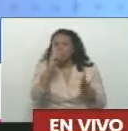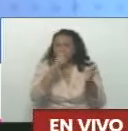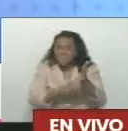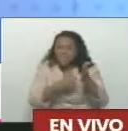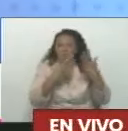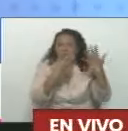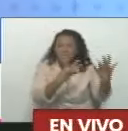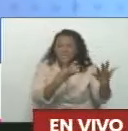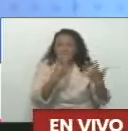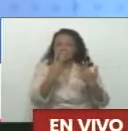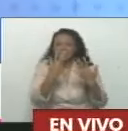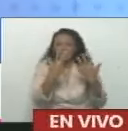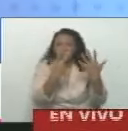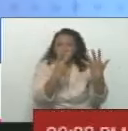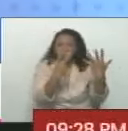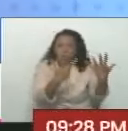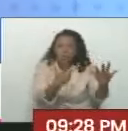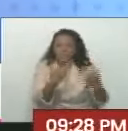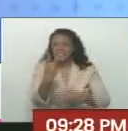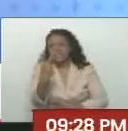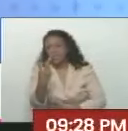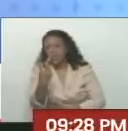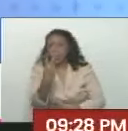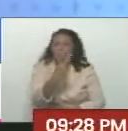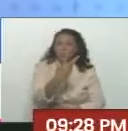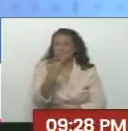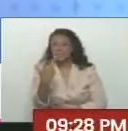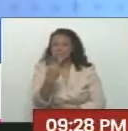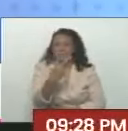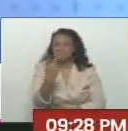82, 83, 84.